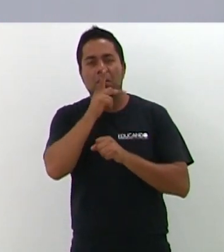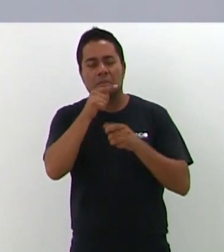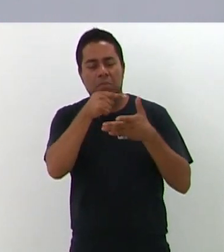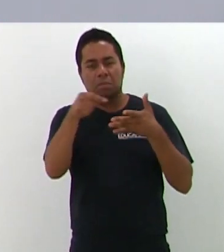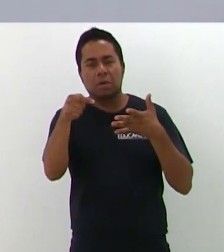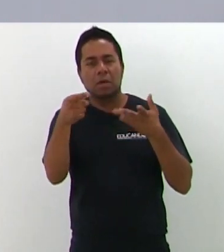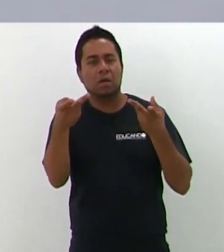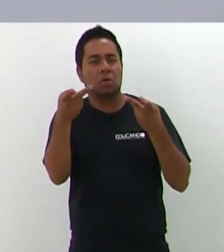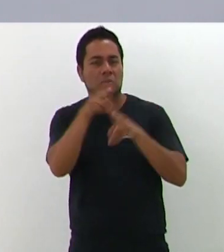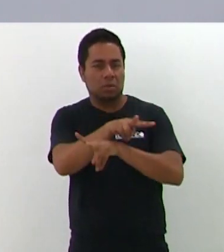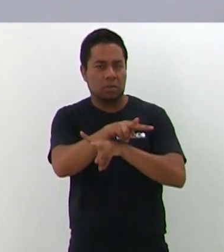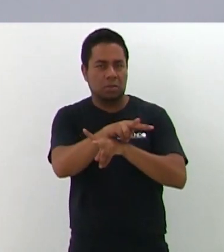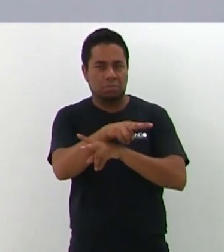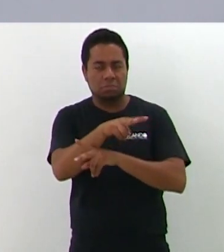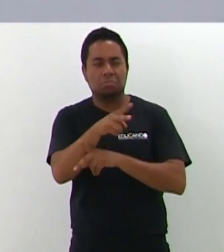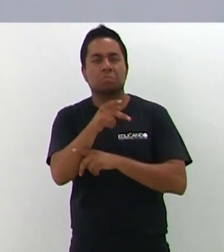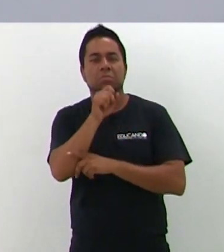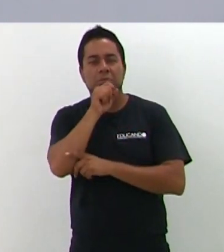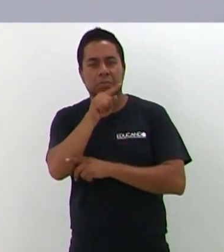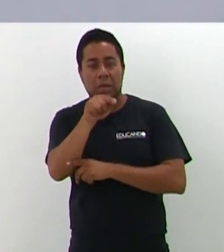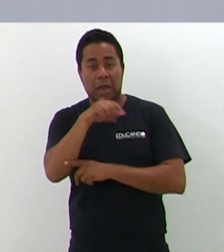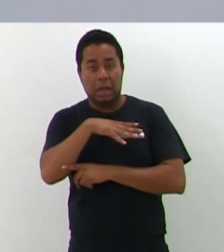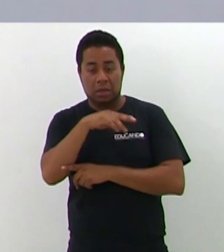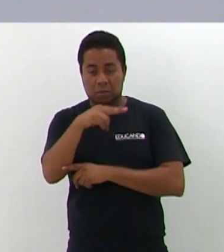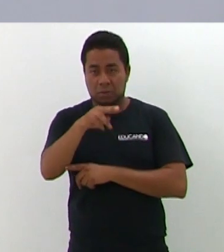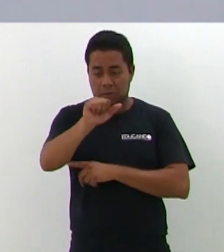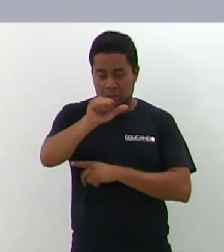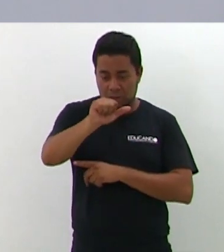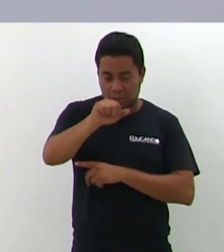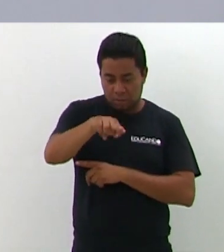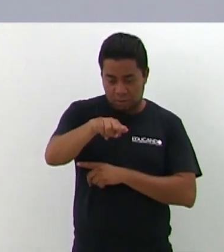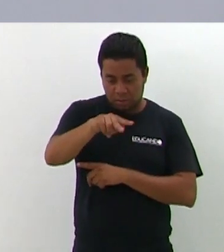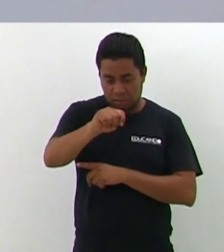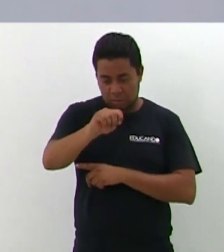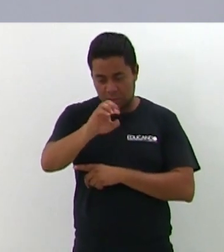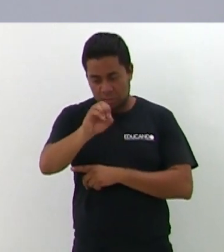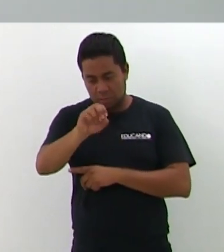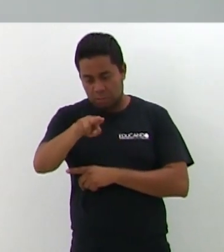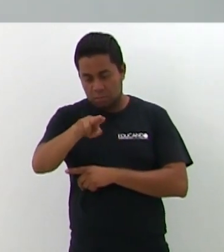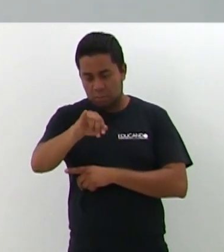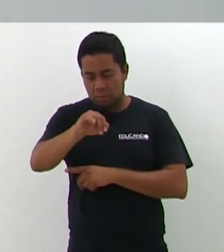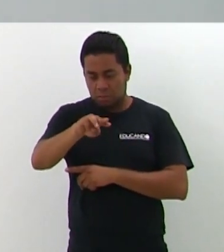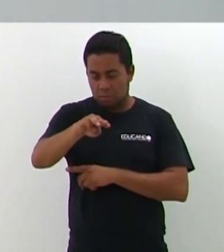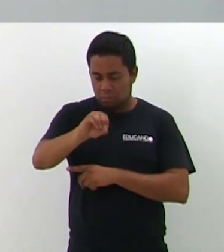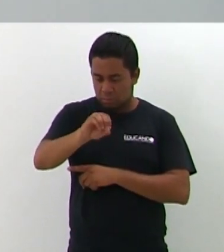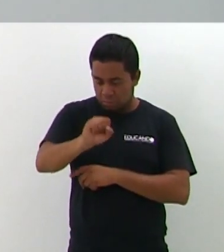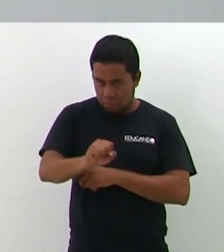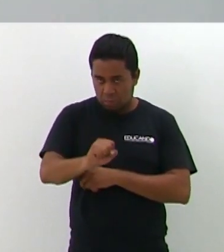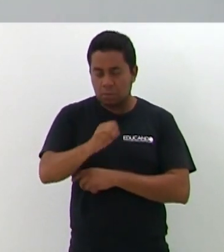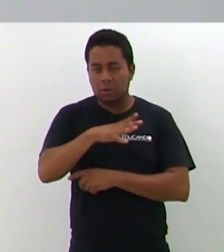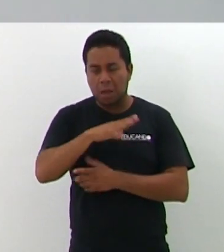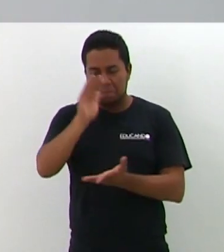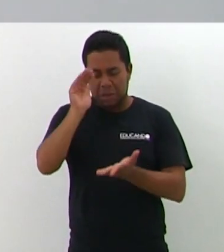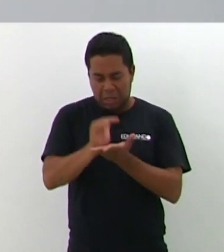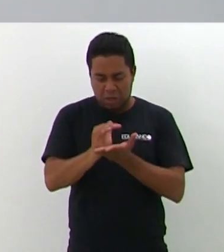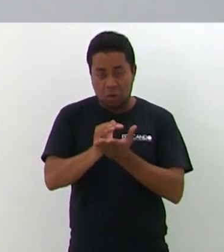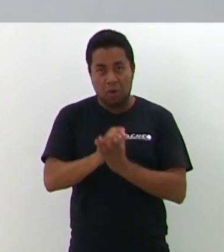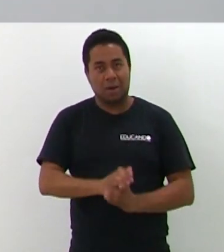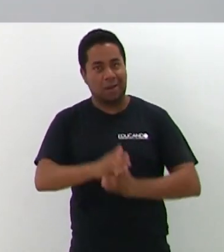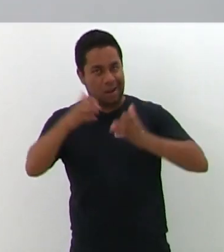son las palabras contrarias, que también las conocemos como antónimos, ¿sí? Bien, tenemos